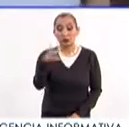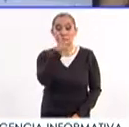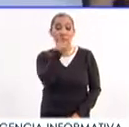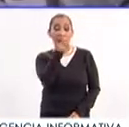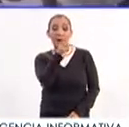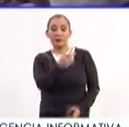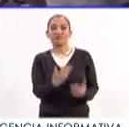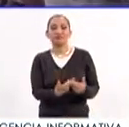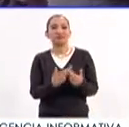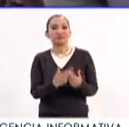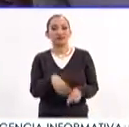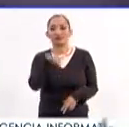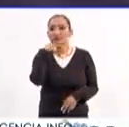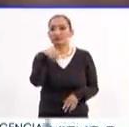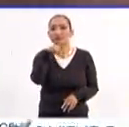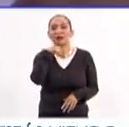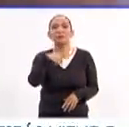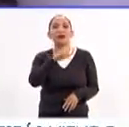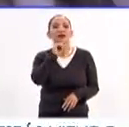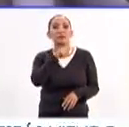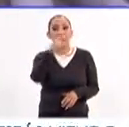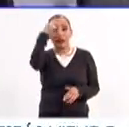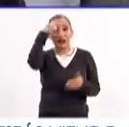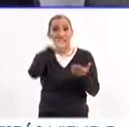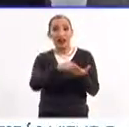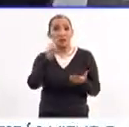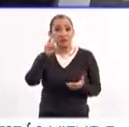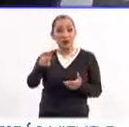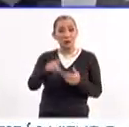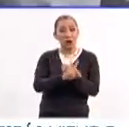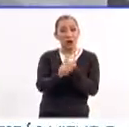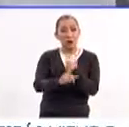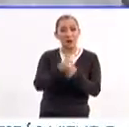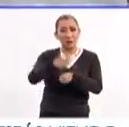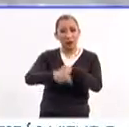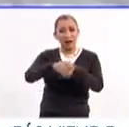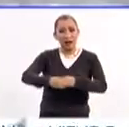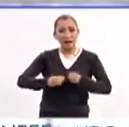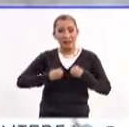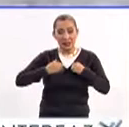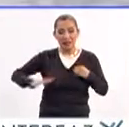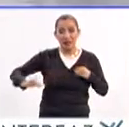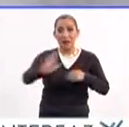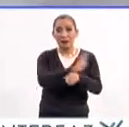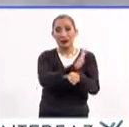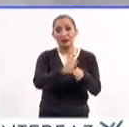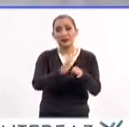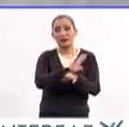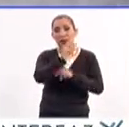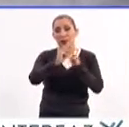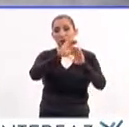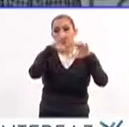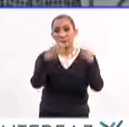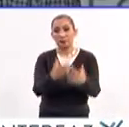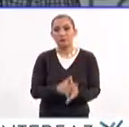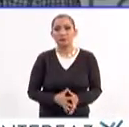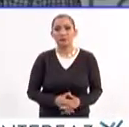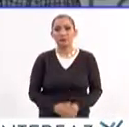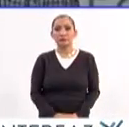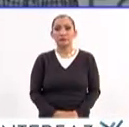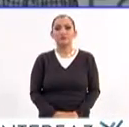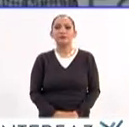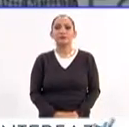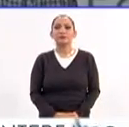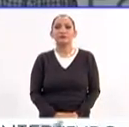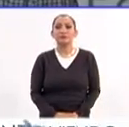palabras abunda la frustración, pero también la convicción de enfrentar una crisis que amenaza la vida misma y el bienestar de nuestro planeta. I want you to